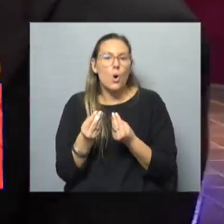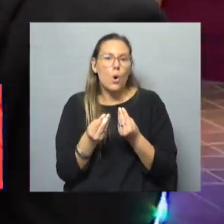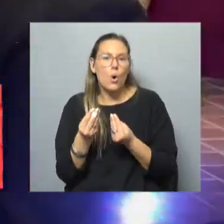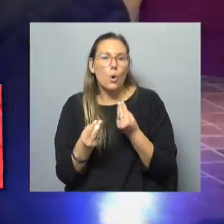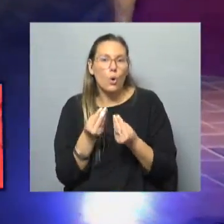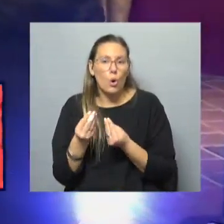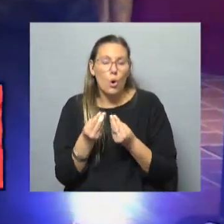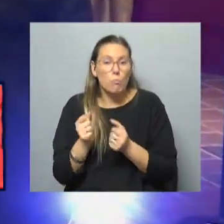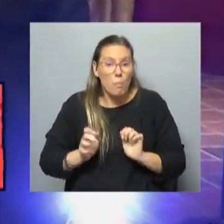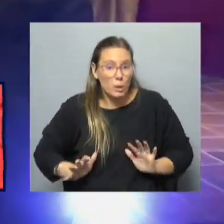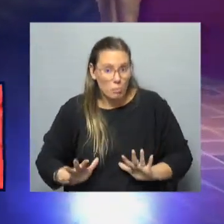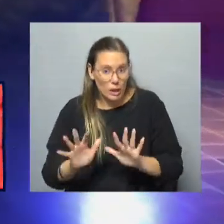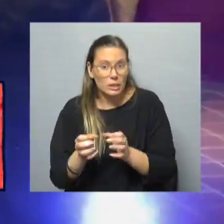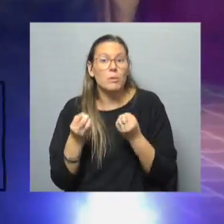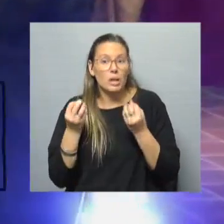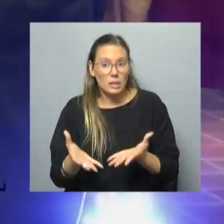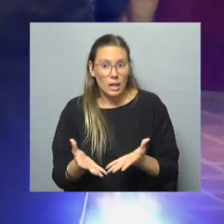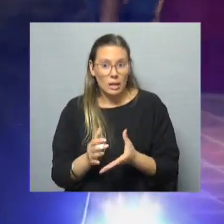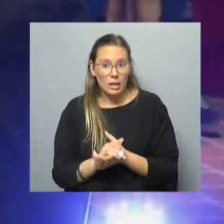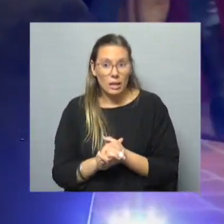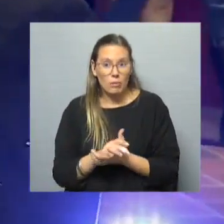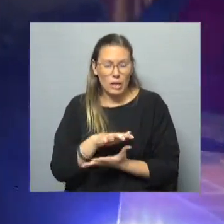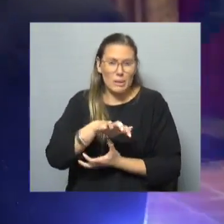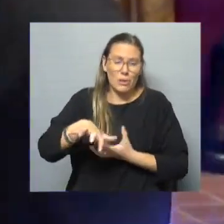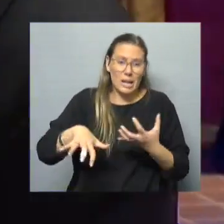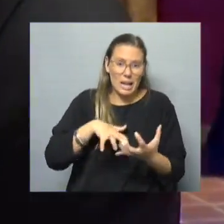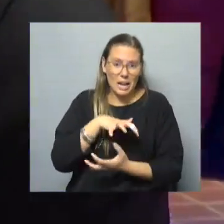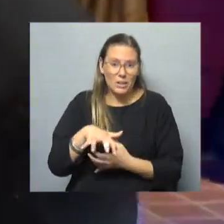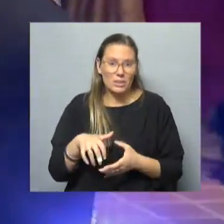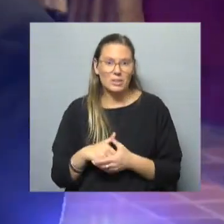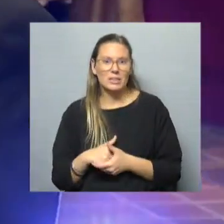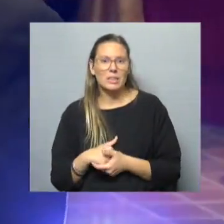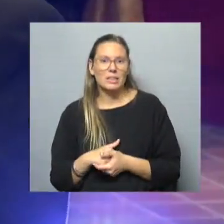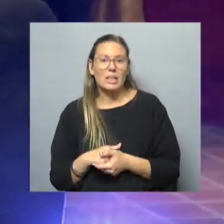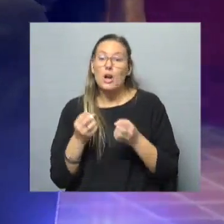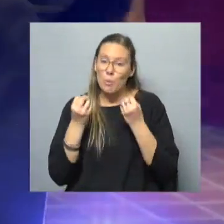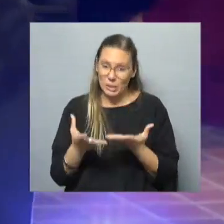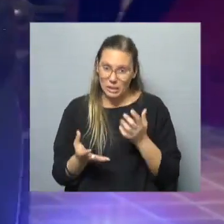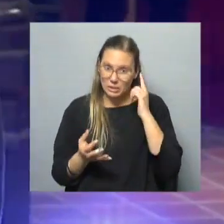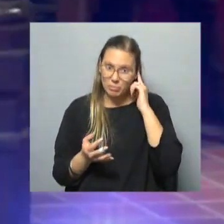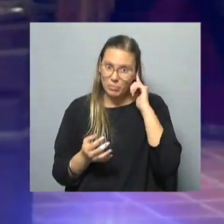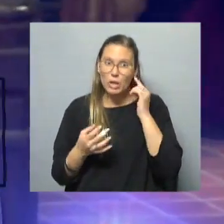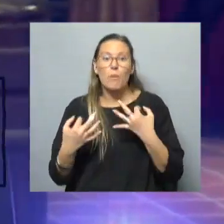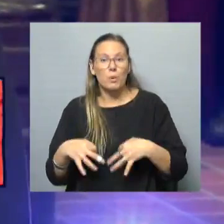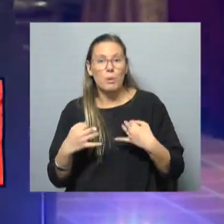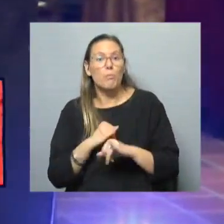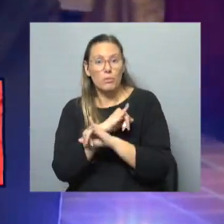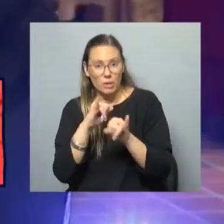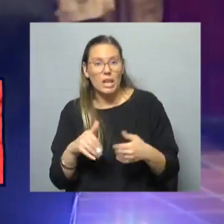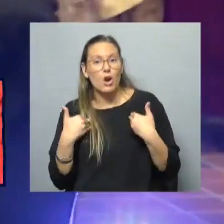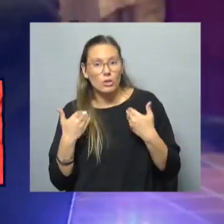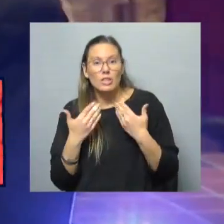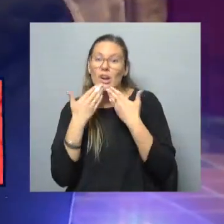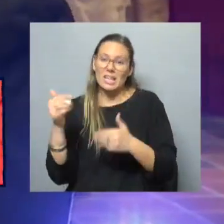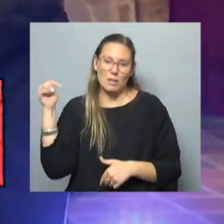cómo vinieron los preparativos, cómo fue. ¿Fue un caos? ¿Cómo estás, Sergio? Bueno, muy bien, muy feliz, muy contento, gracias por